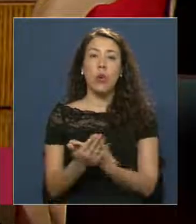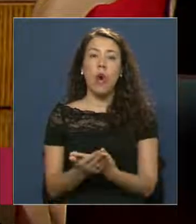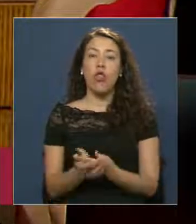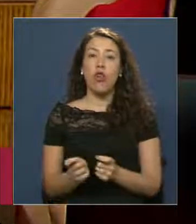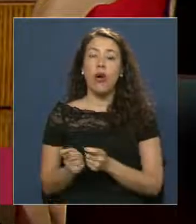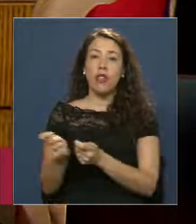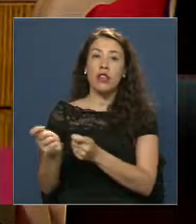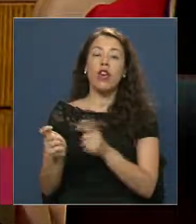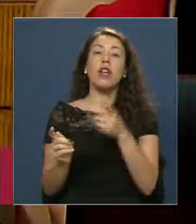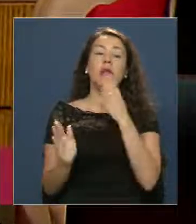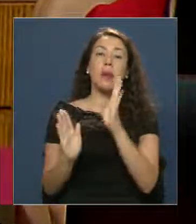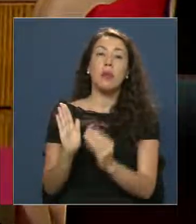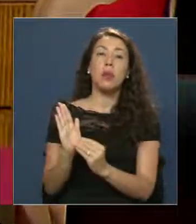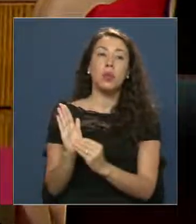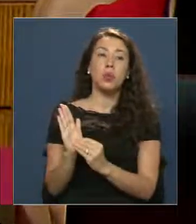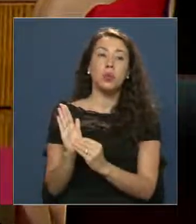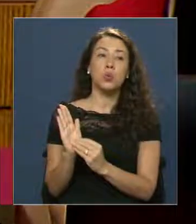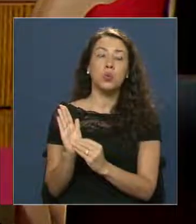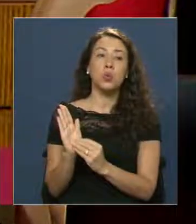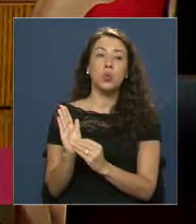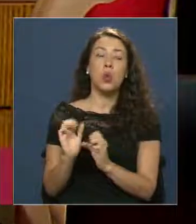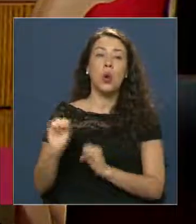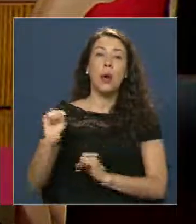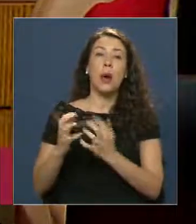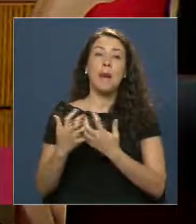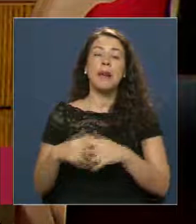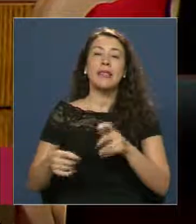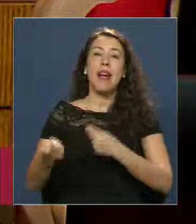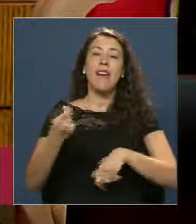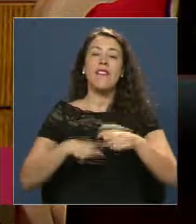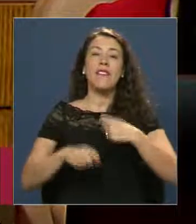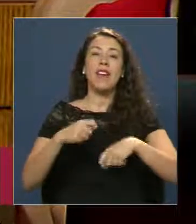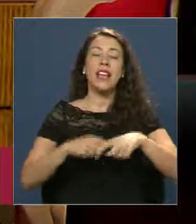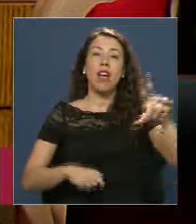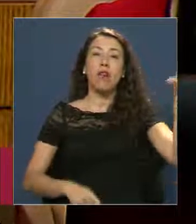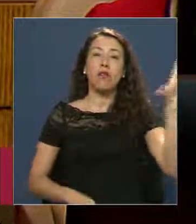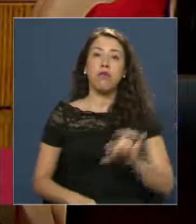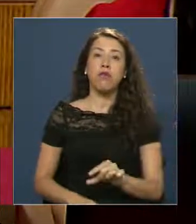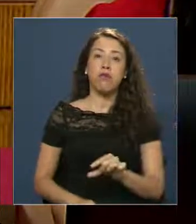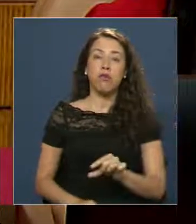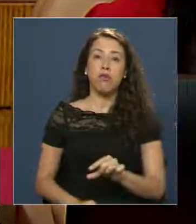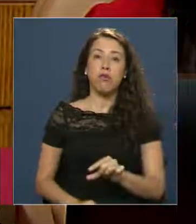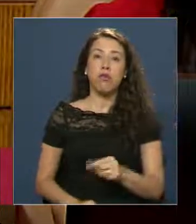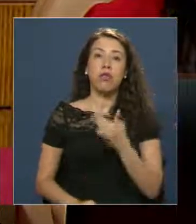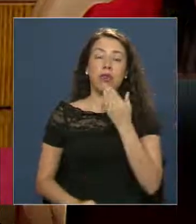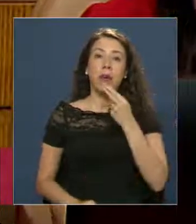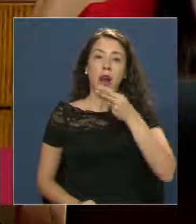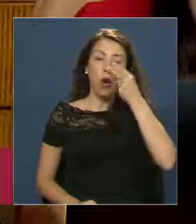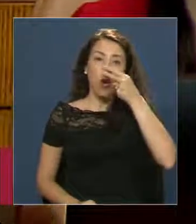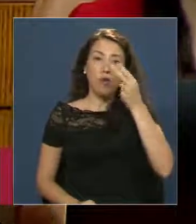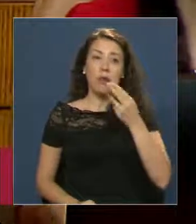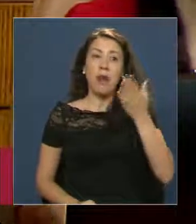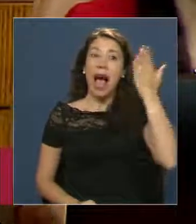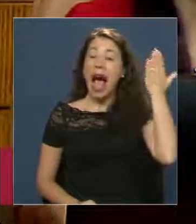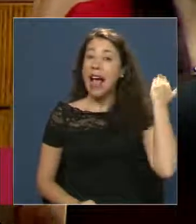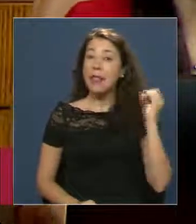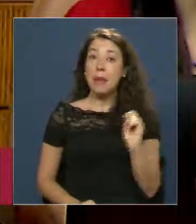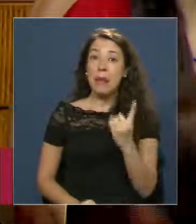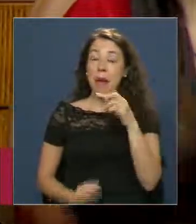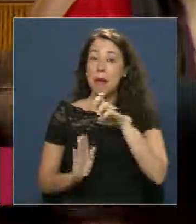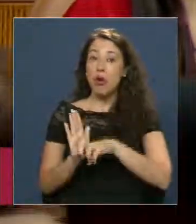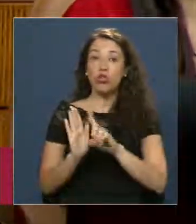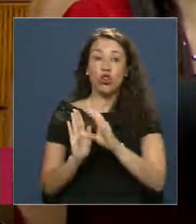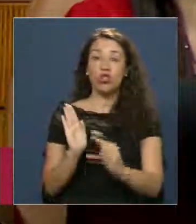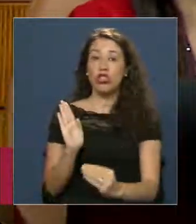allá? Incluyó a empresas cuyas ventas hayan caído también en noviembre, que no estaba en el proyecto